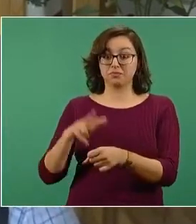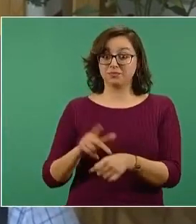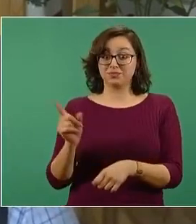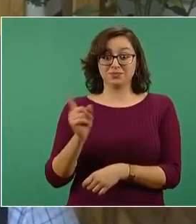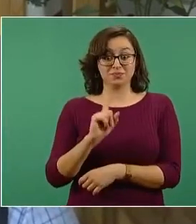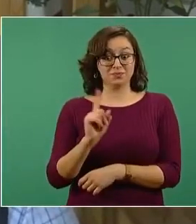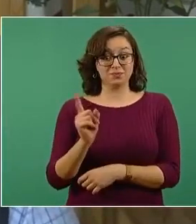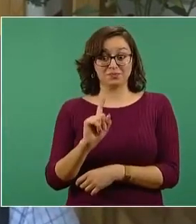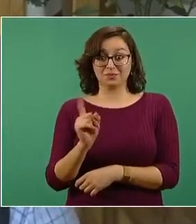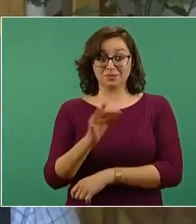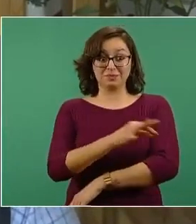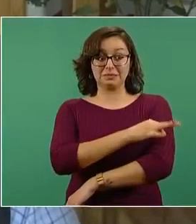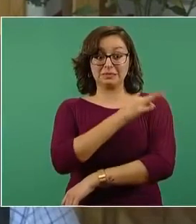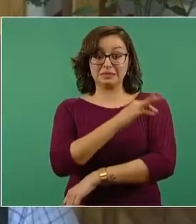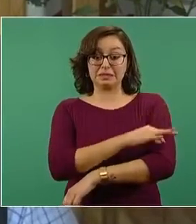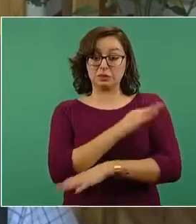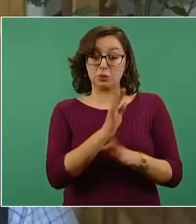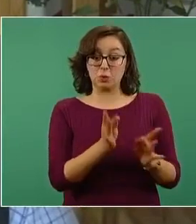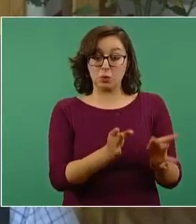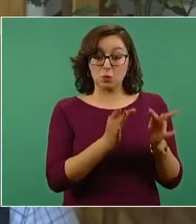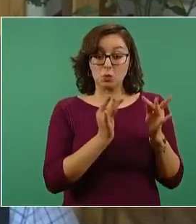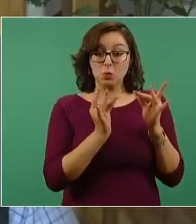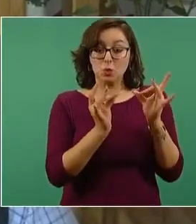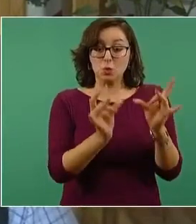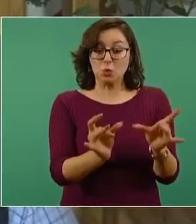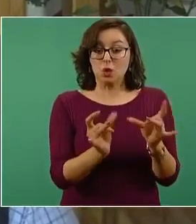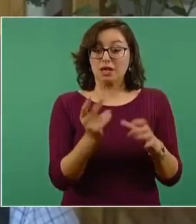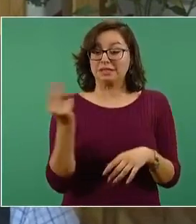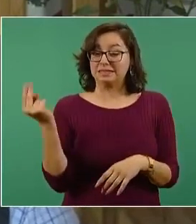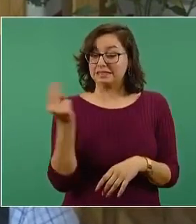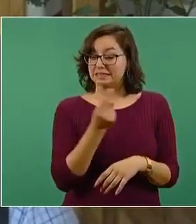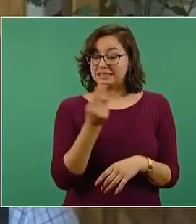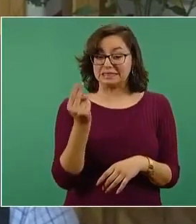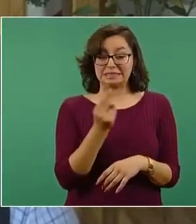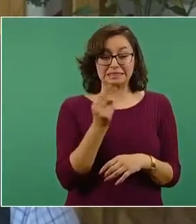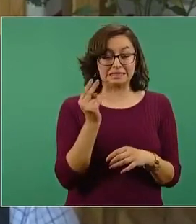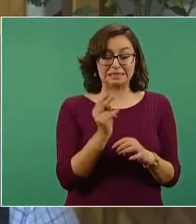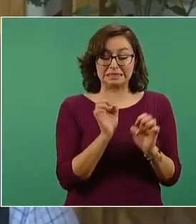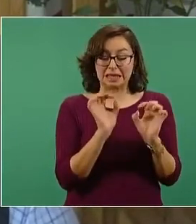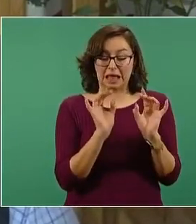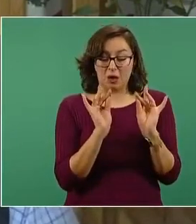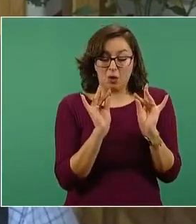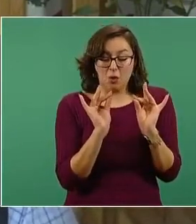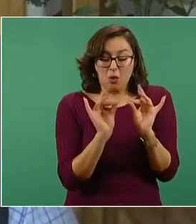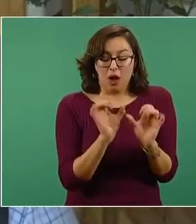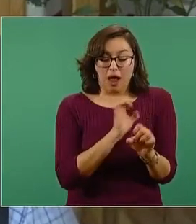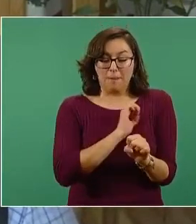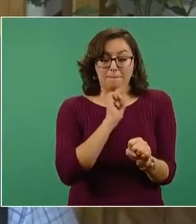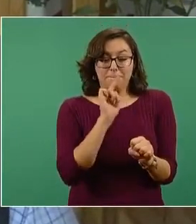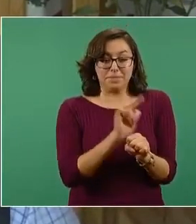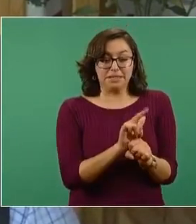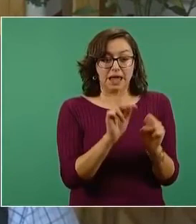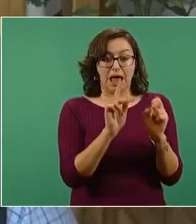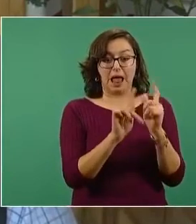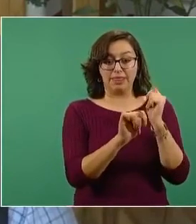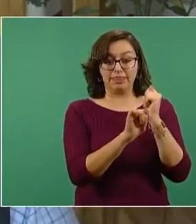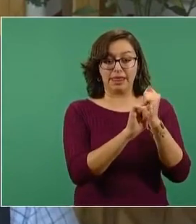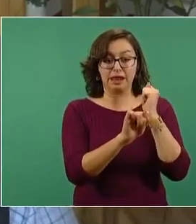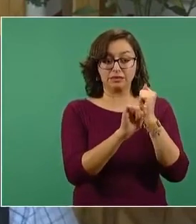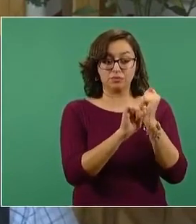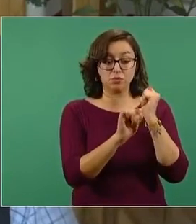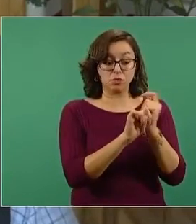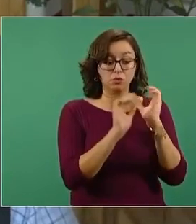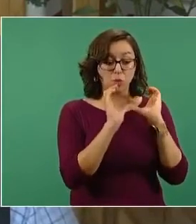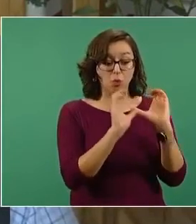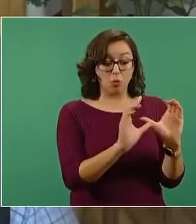de un biológico que requiere todas unas medidas de transportación en donde debe de haber todo un